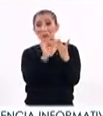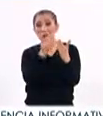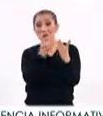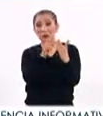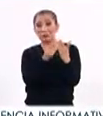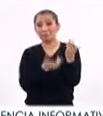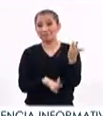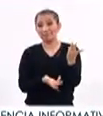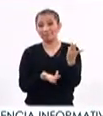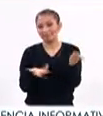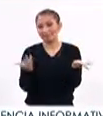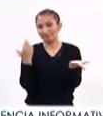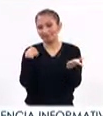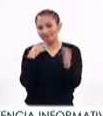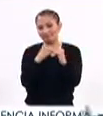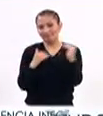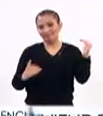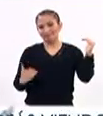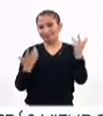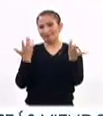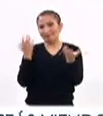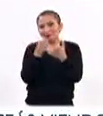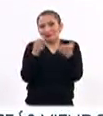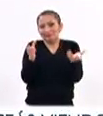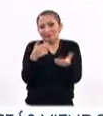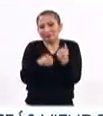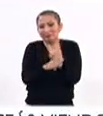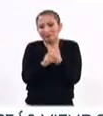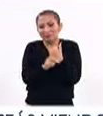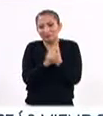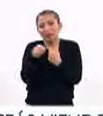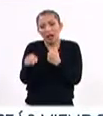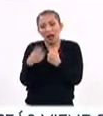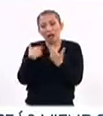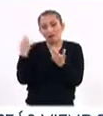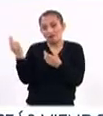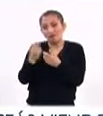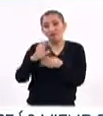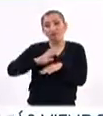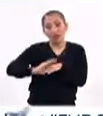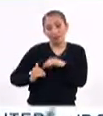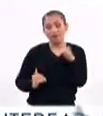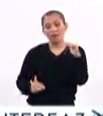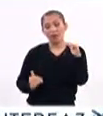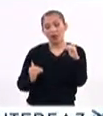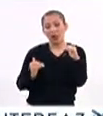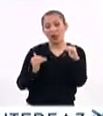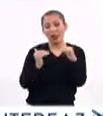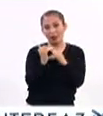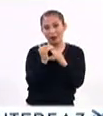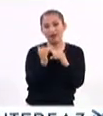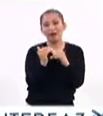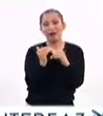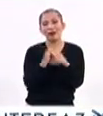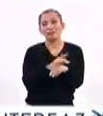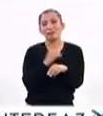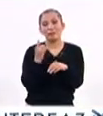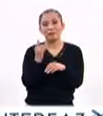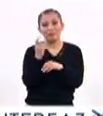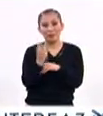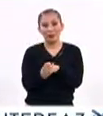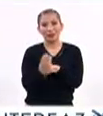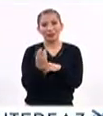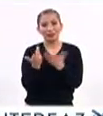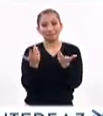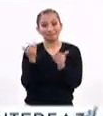60-70% de hombres, ¿no? Es una brecha muy grande que pues hay cierta urgencia por reducir, puesto que